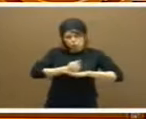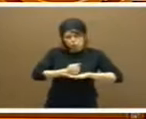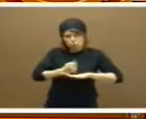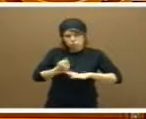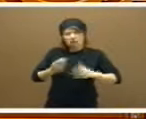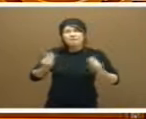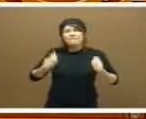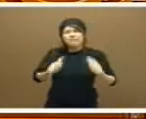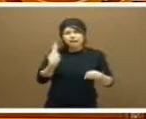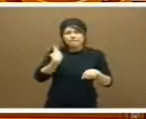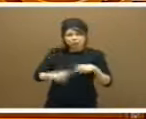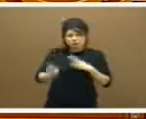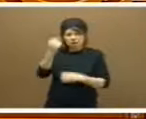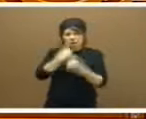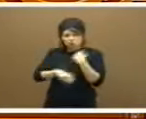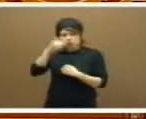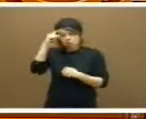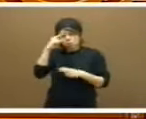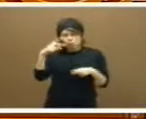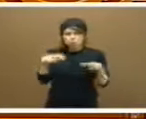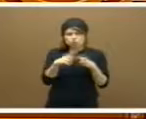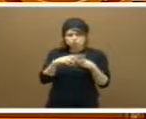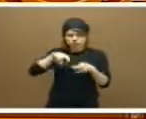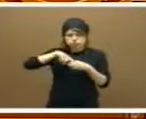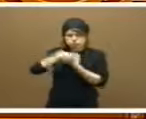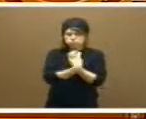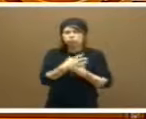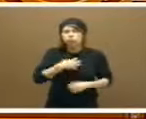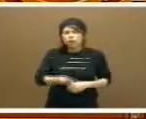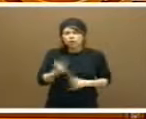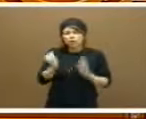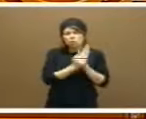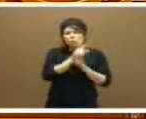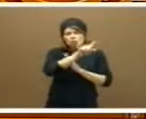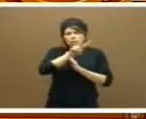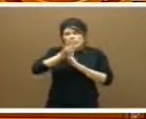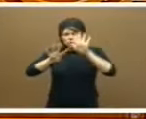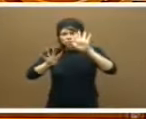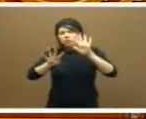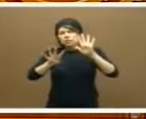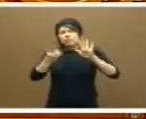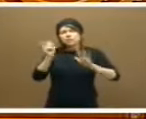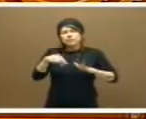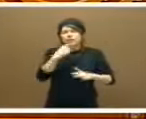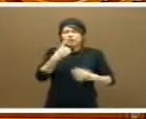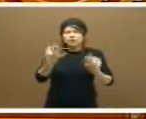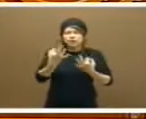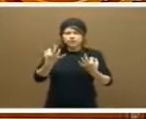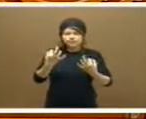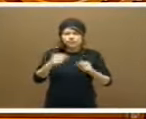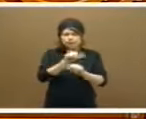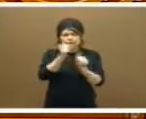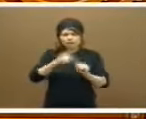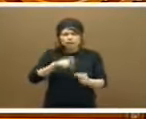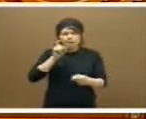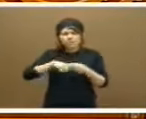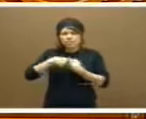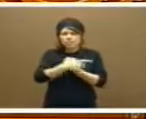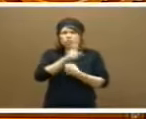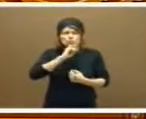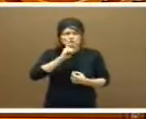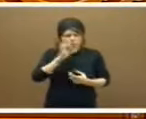vida política, económica, cultural y social. Y en su artículo 129 también establece las formas de